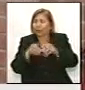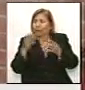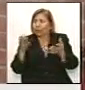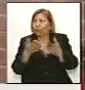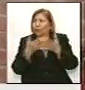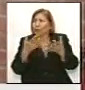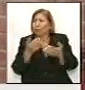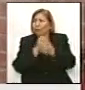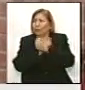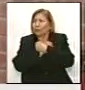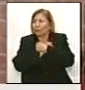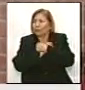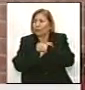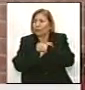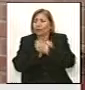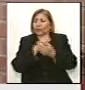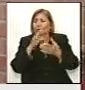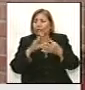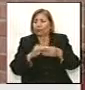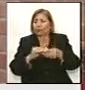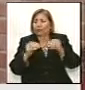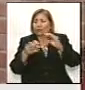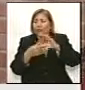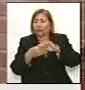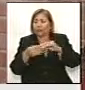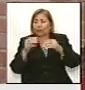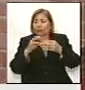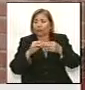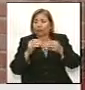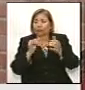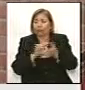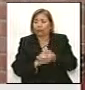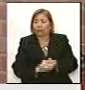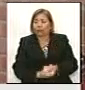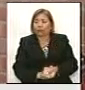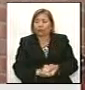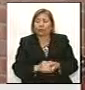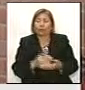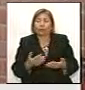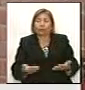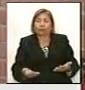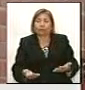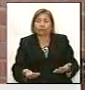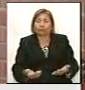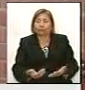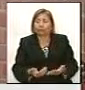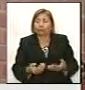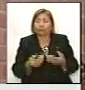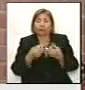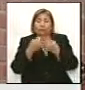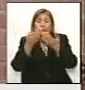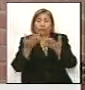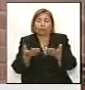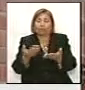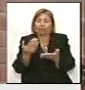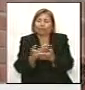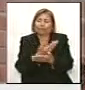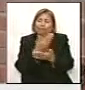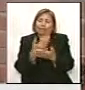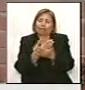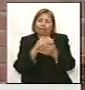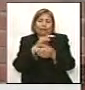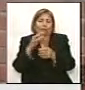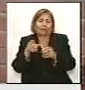con mucho cariño, porque es una historia que nos engloba, nos encierra